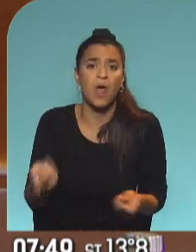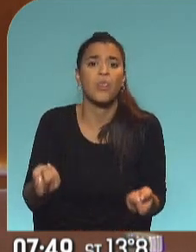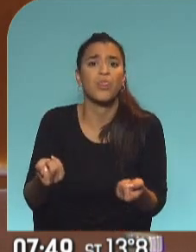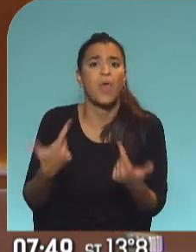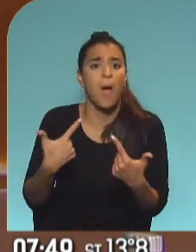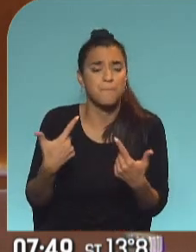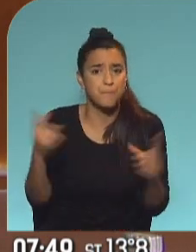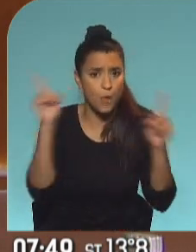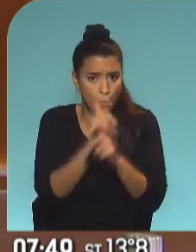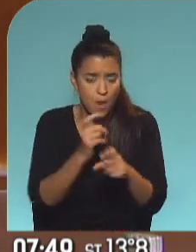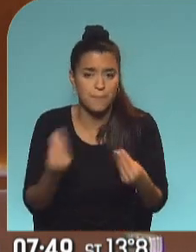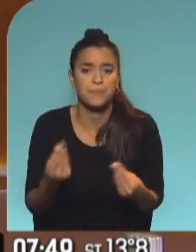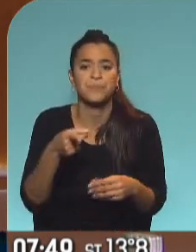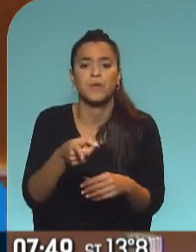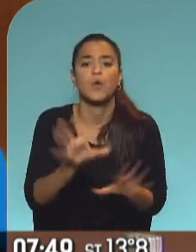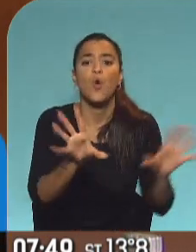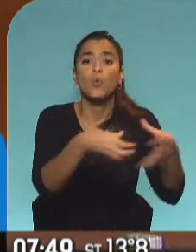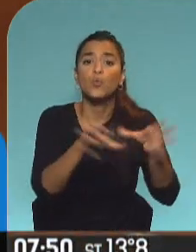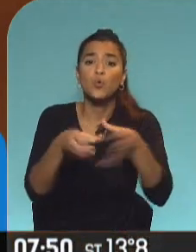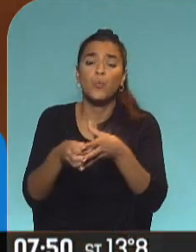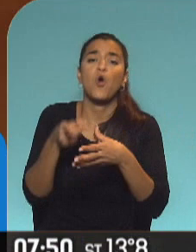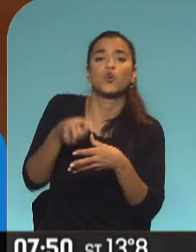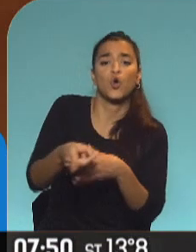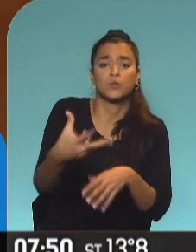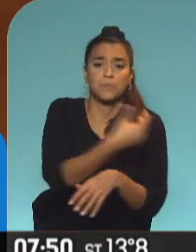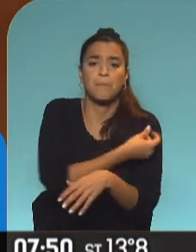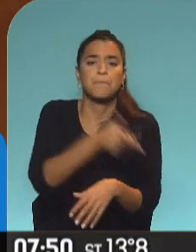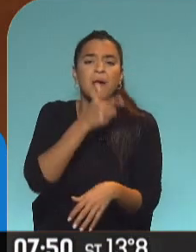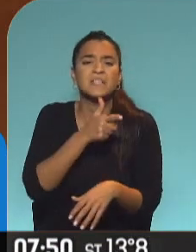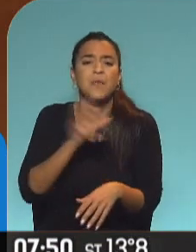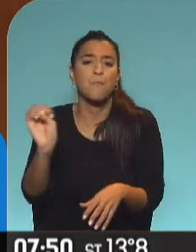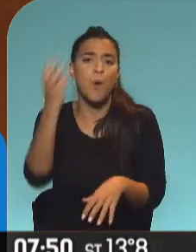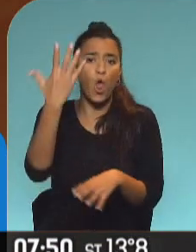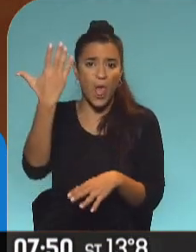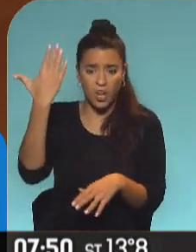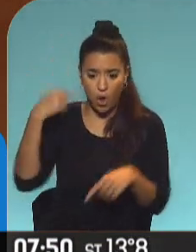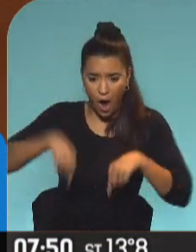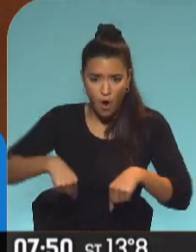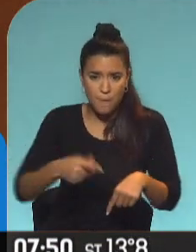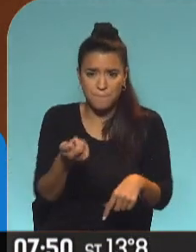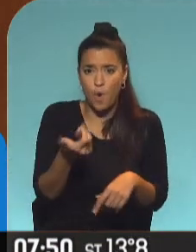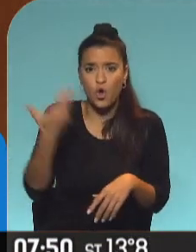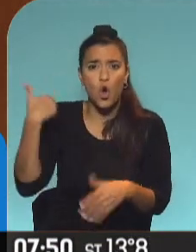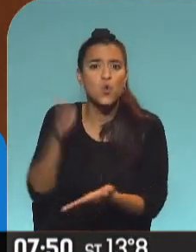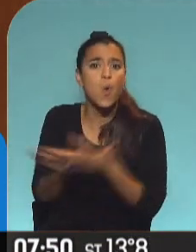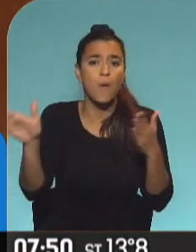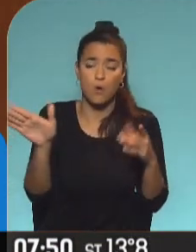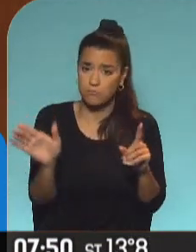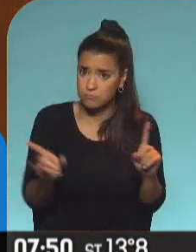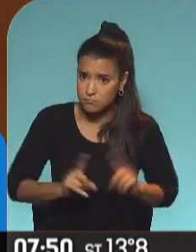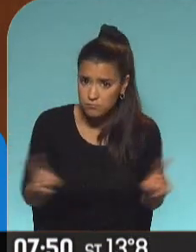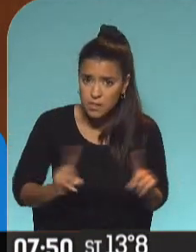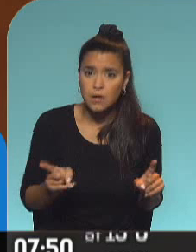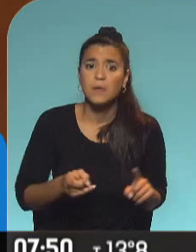problemática. Vos sabés que estos movimientos parecen modernos, ¿no es cierto? Claro. Uno habla de ellos y parece que hace poquito que están. Sin embargo,